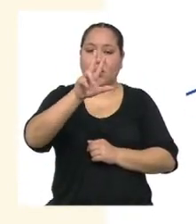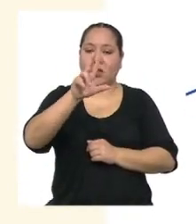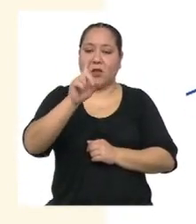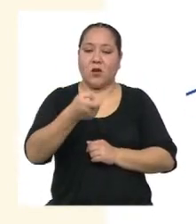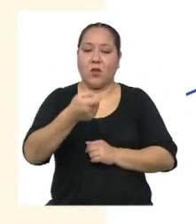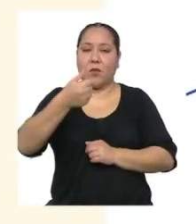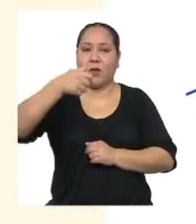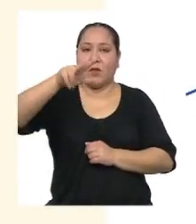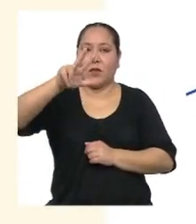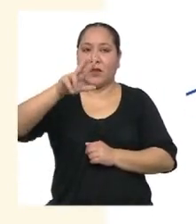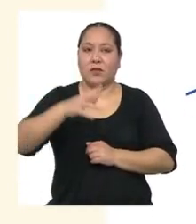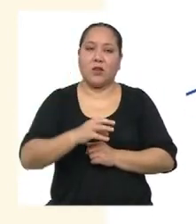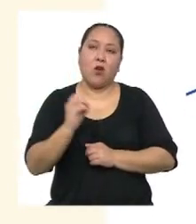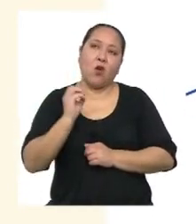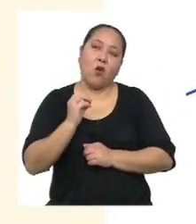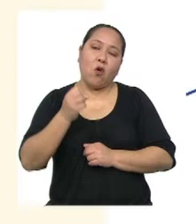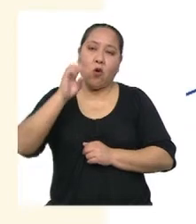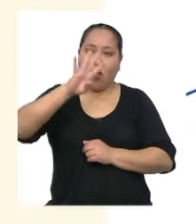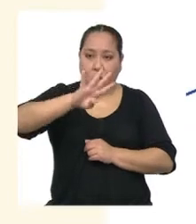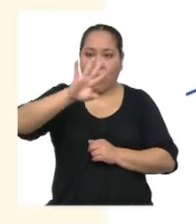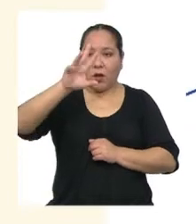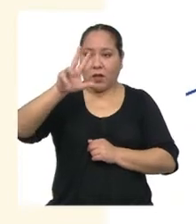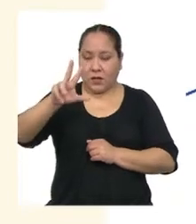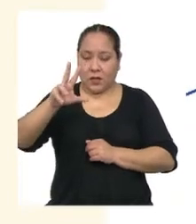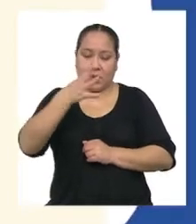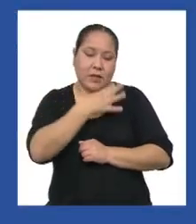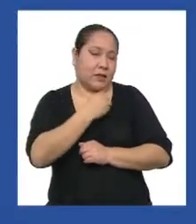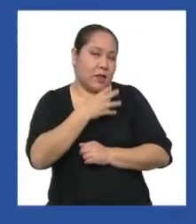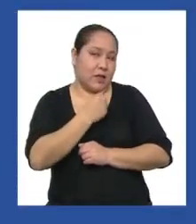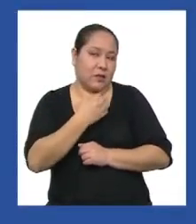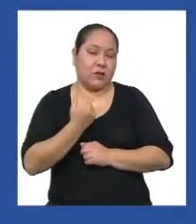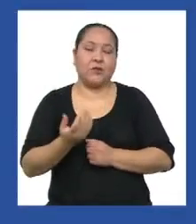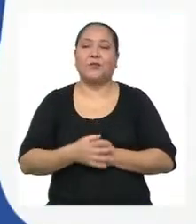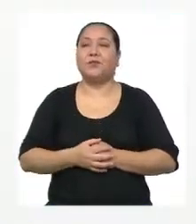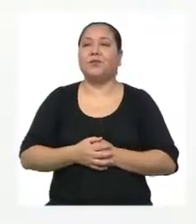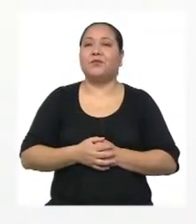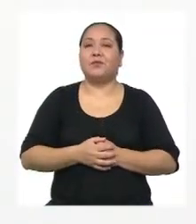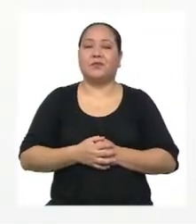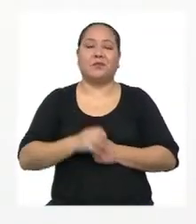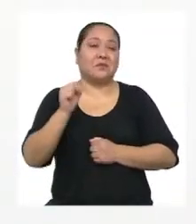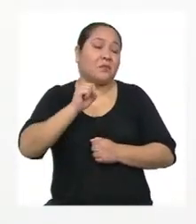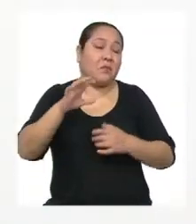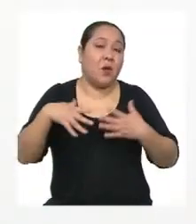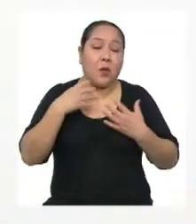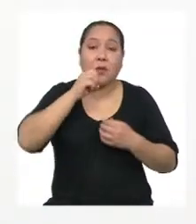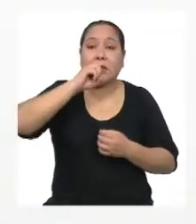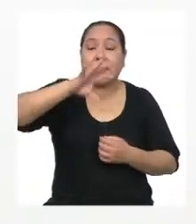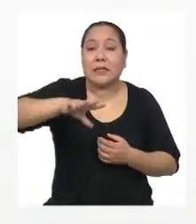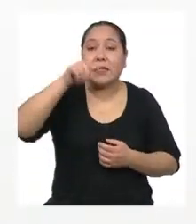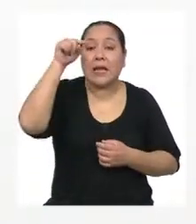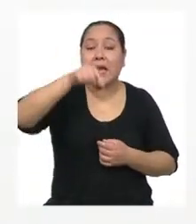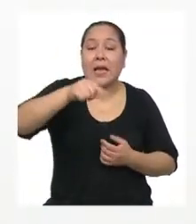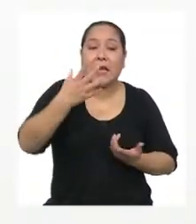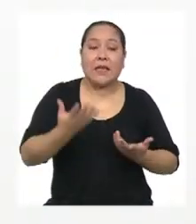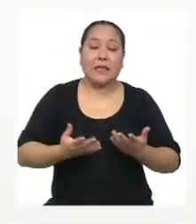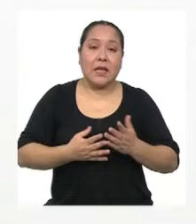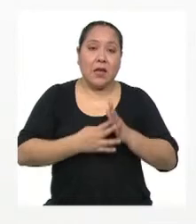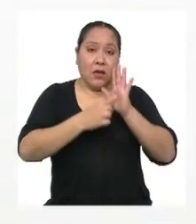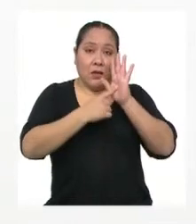43,13 o 43 años, si lo redondeamos. Podríamos decir que esta muestra